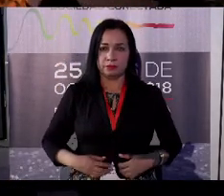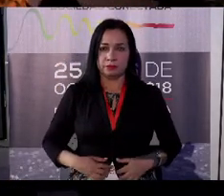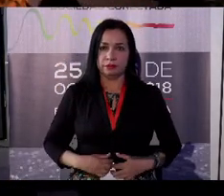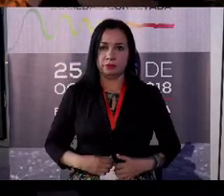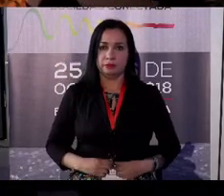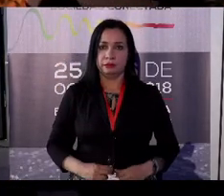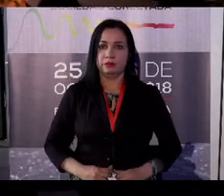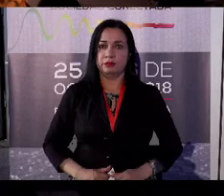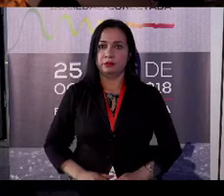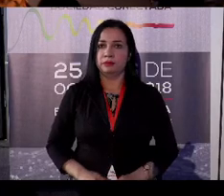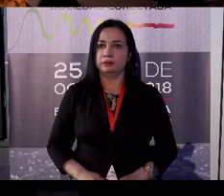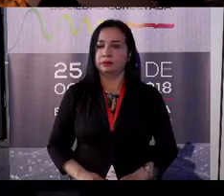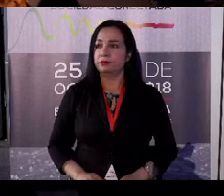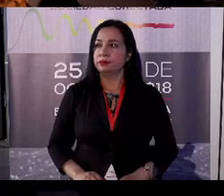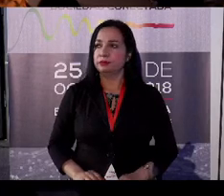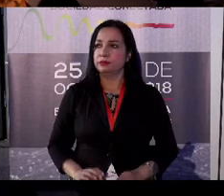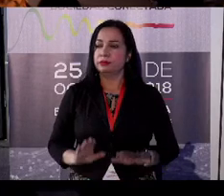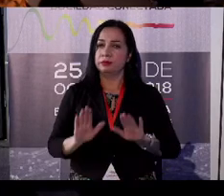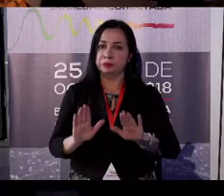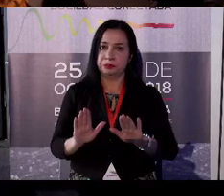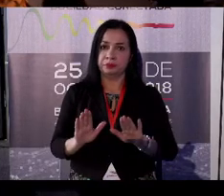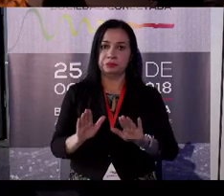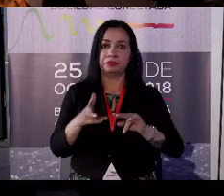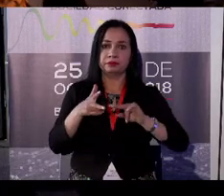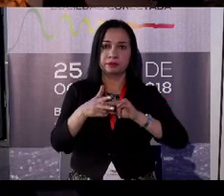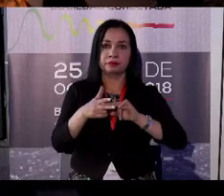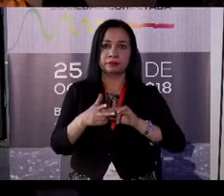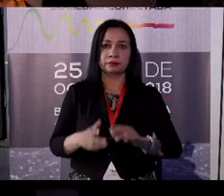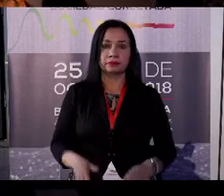Bueno, paremos ahí. Gracias.